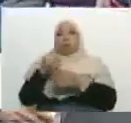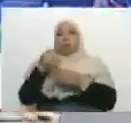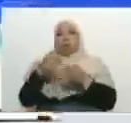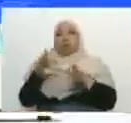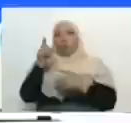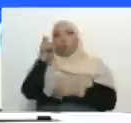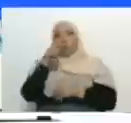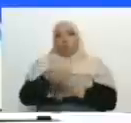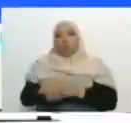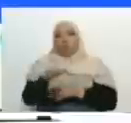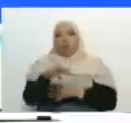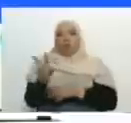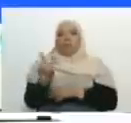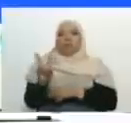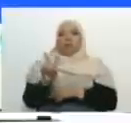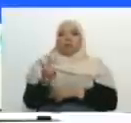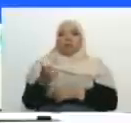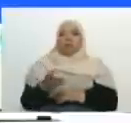poderes públicos de Venezuela.